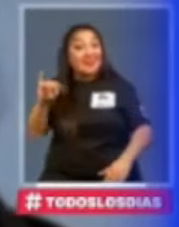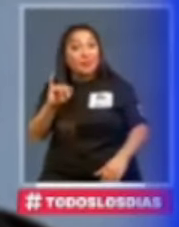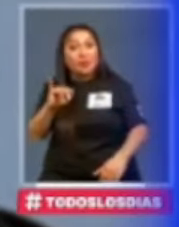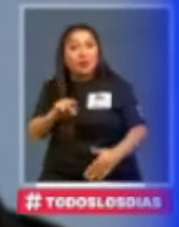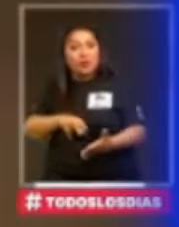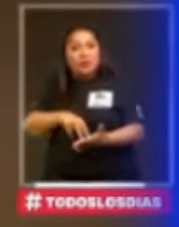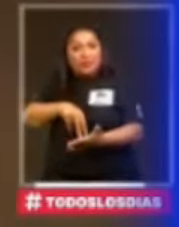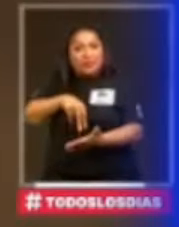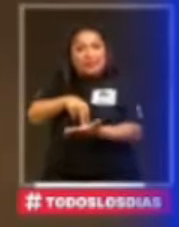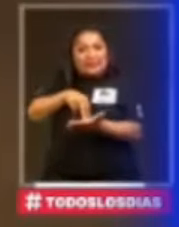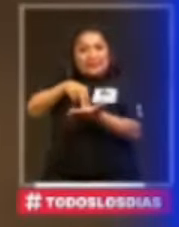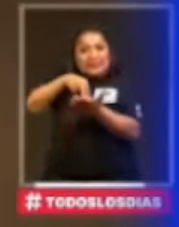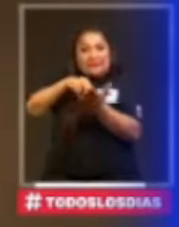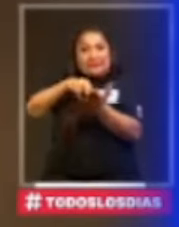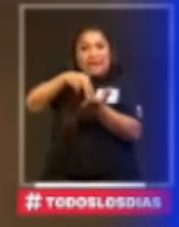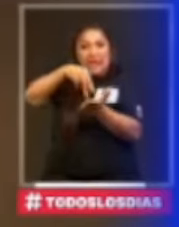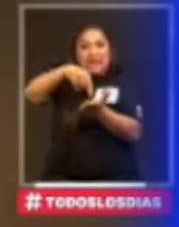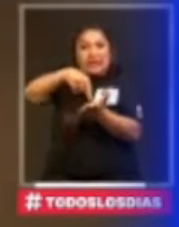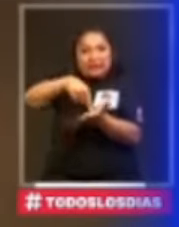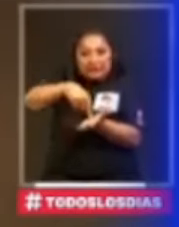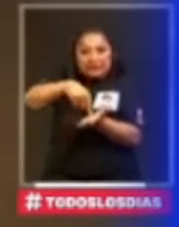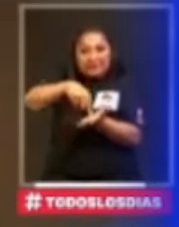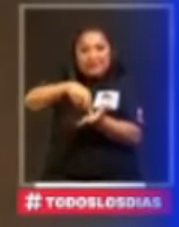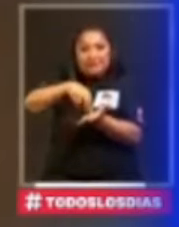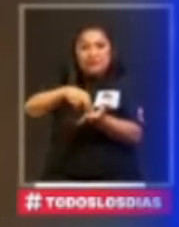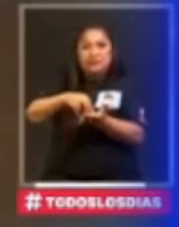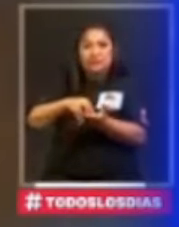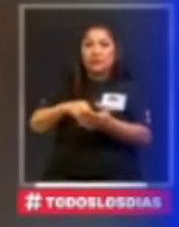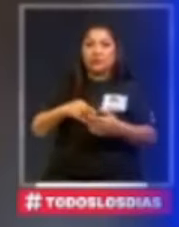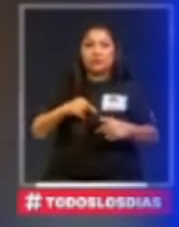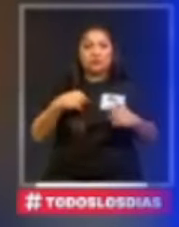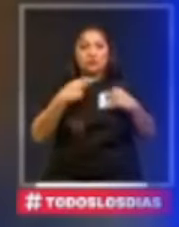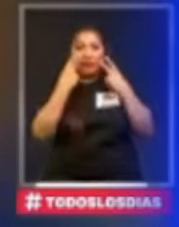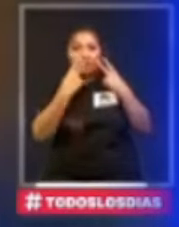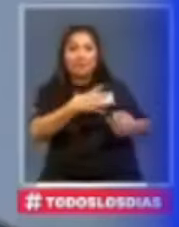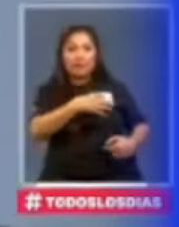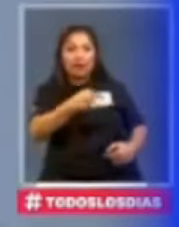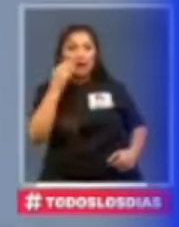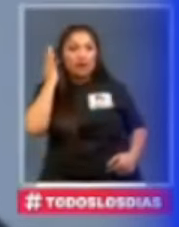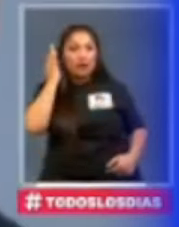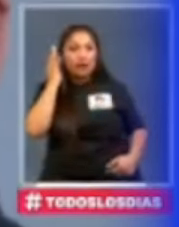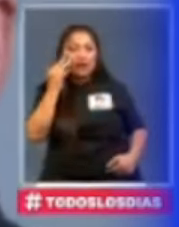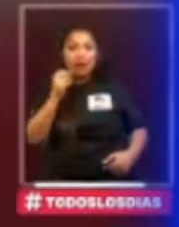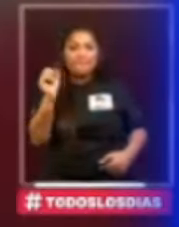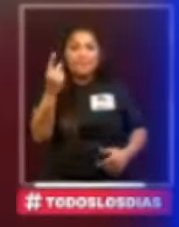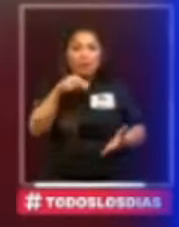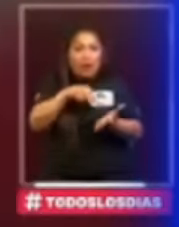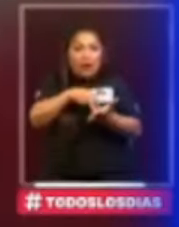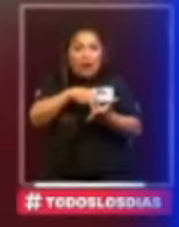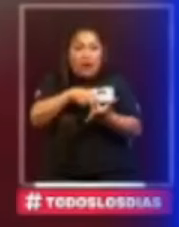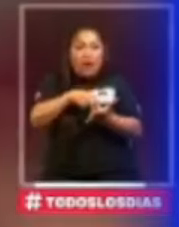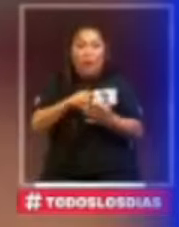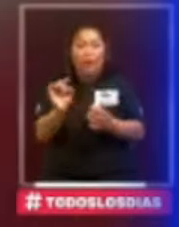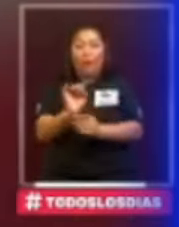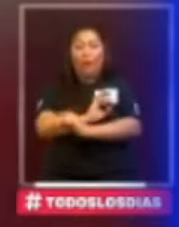dar un pasito. Cuando yo vi a mi hija que empezó a dar sus primeros pasos, fue tremendo. Ya, vamos